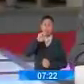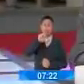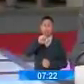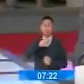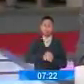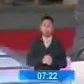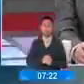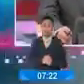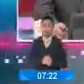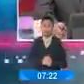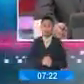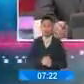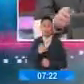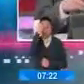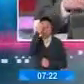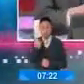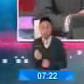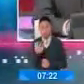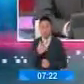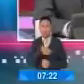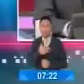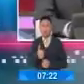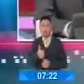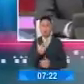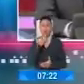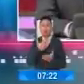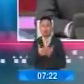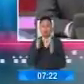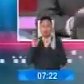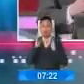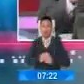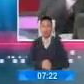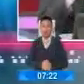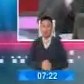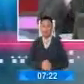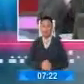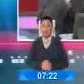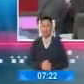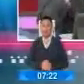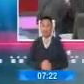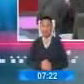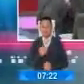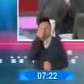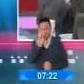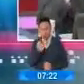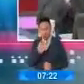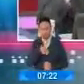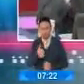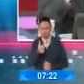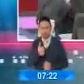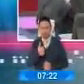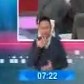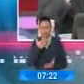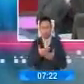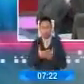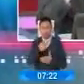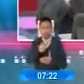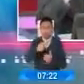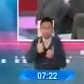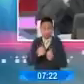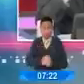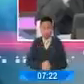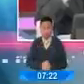Romo. Señora ministra, buenos días. ¿Cómo estamos? Gracias por atendernos. Buenos días, Roberto. Muy bien, gracias. Espero que ustedes